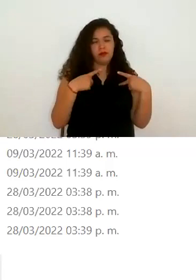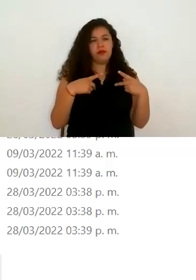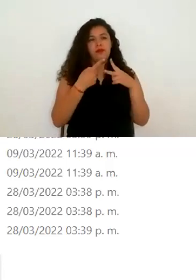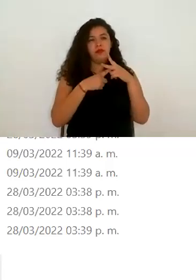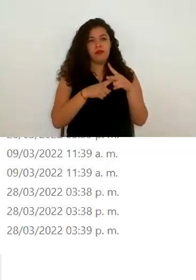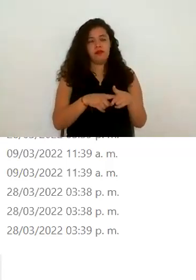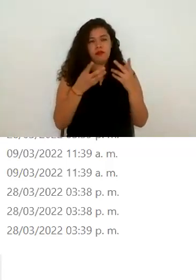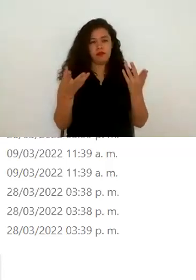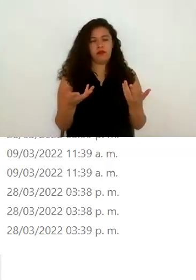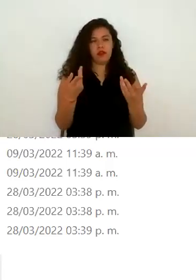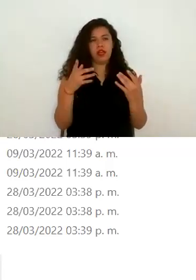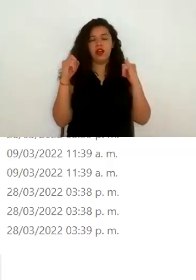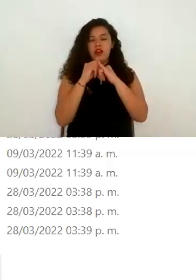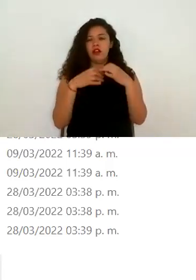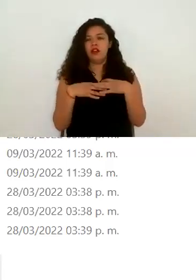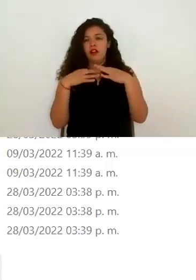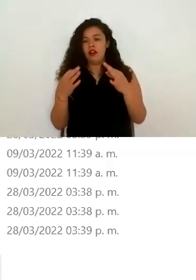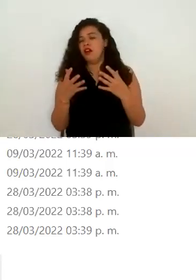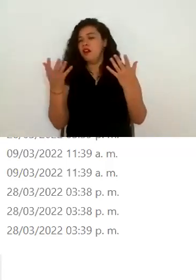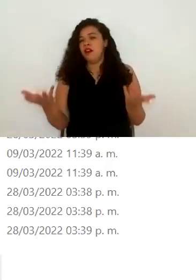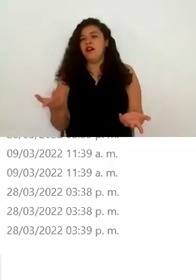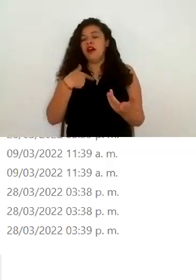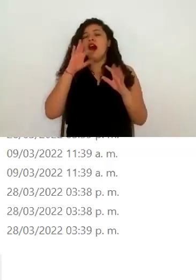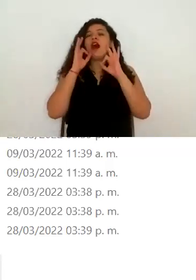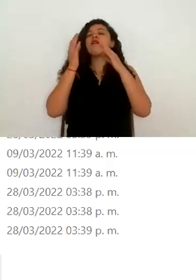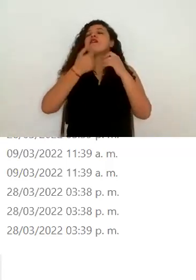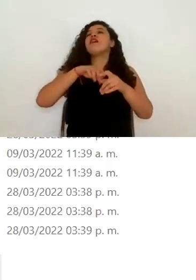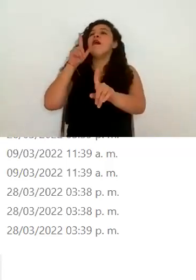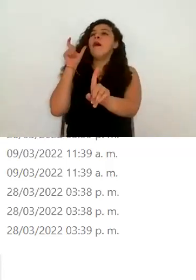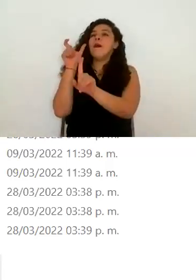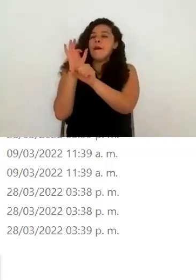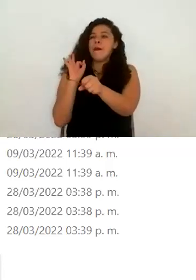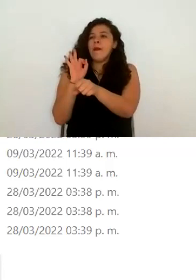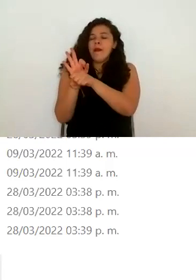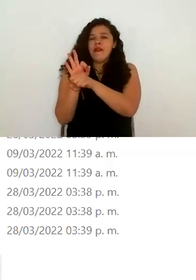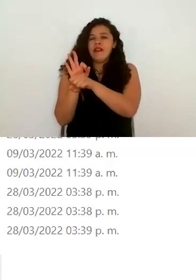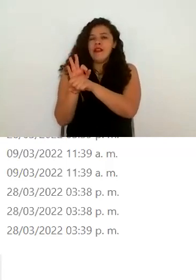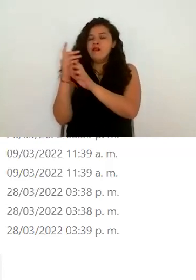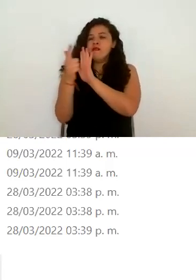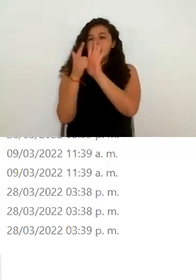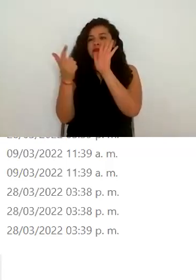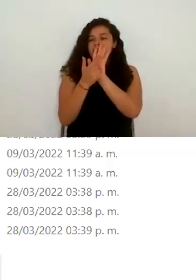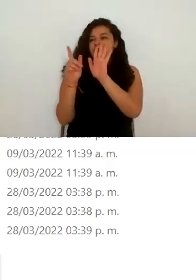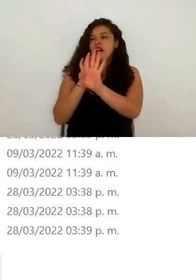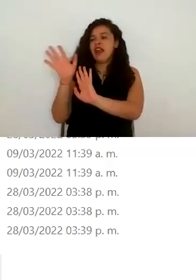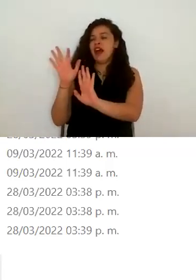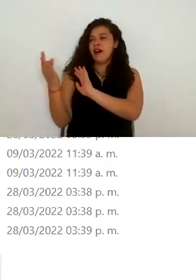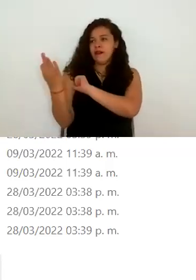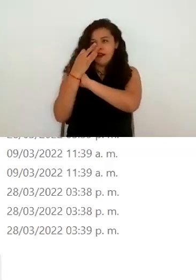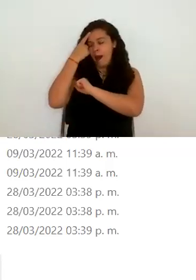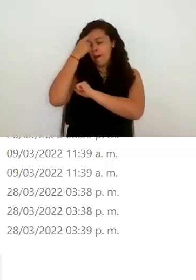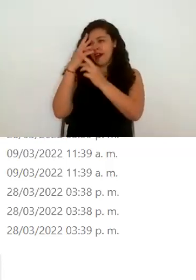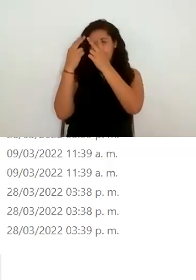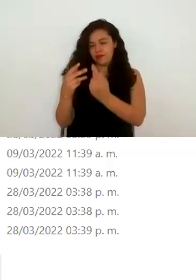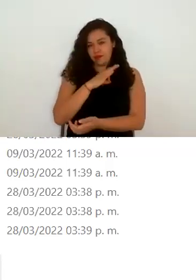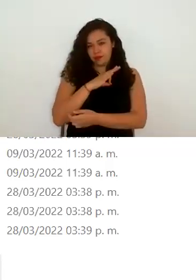institución, y de esa forma ustedes se respaldan legalmente de la destrucción. En cambio,